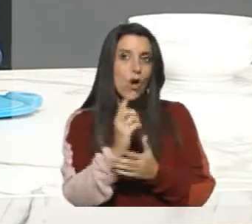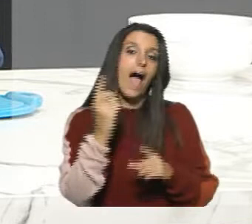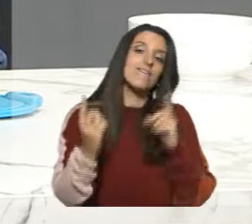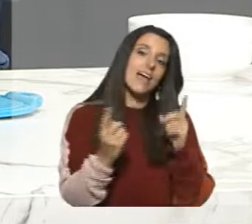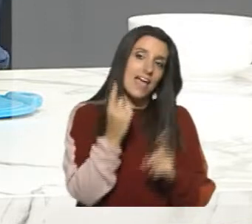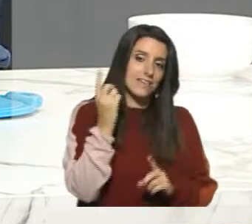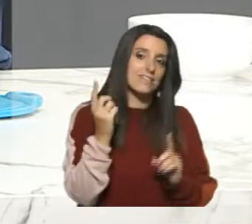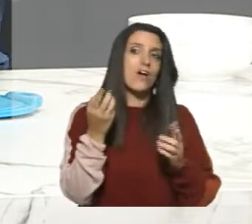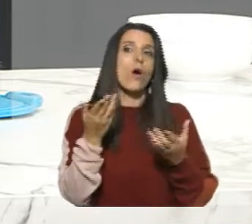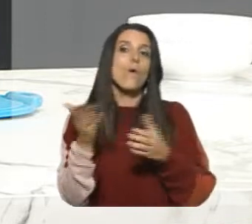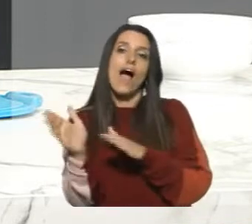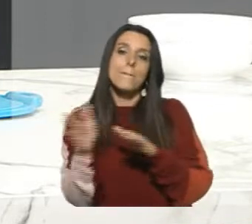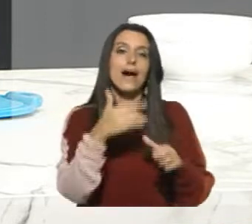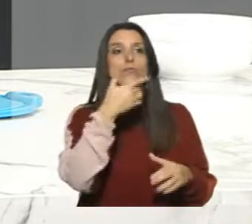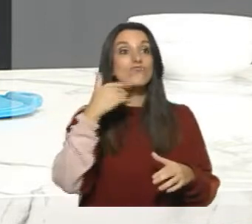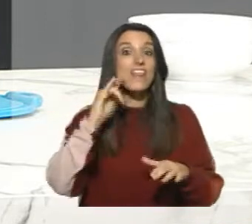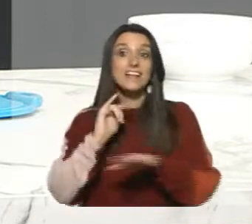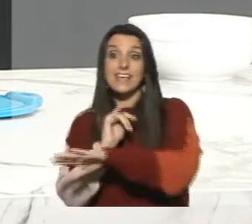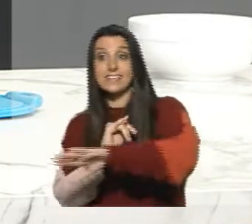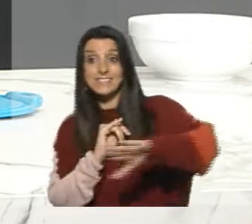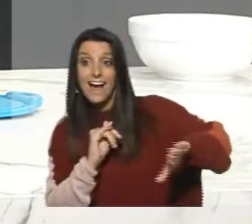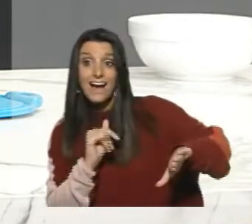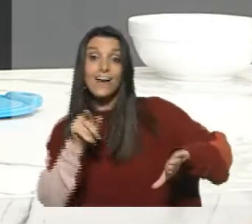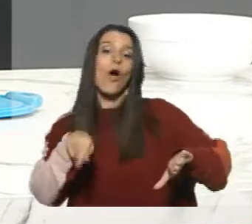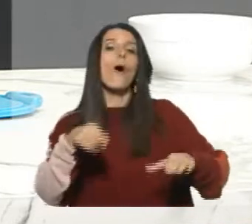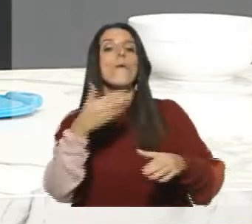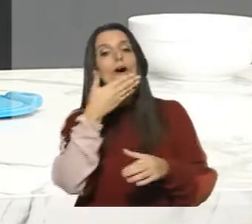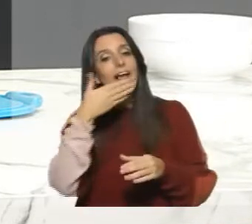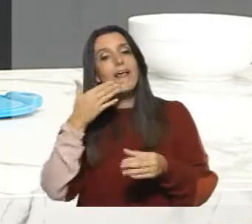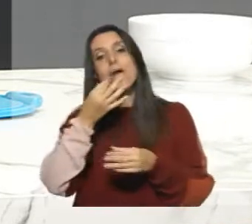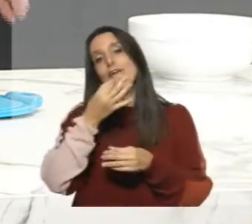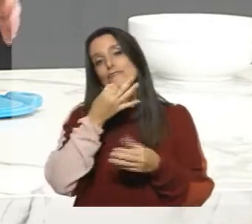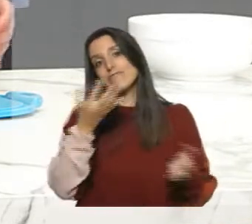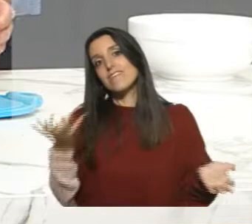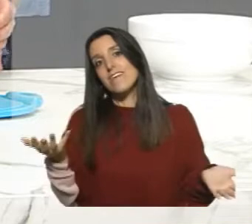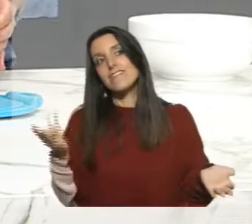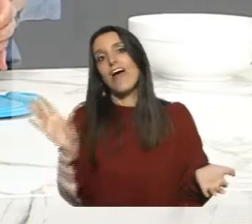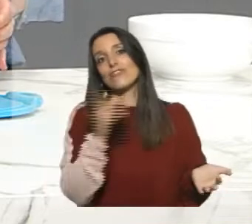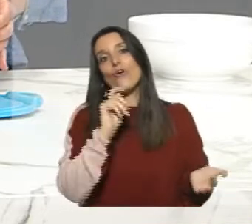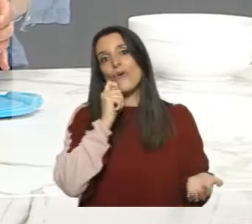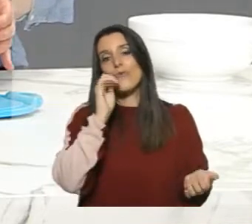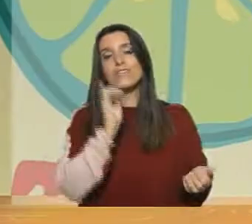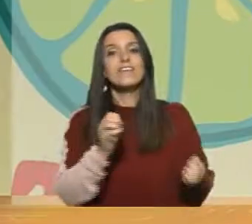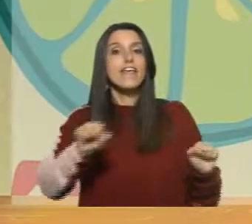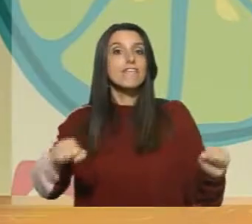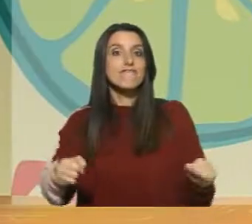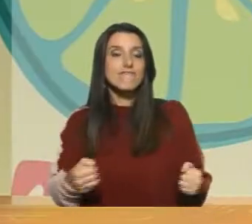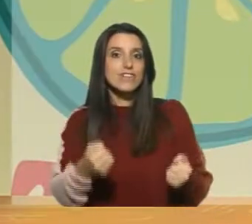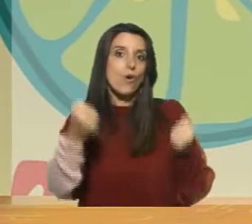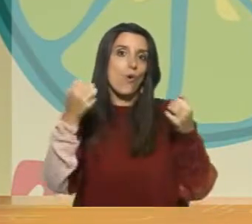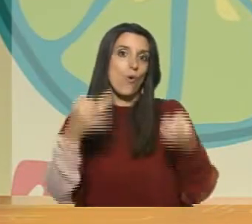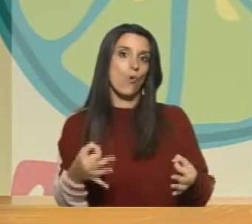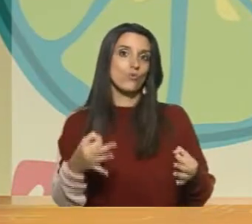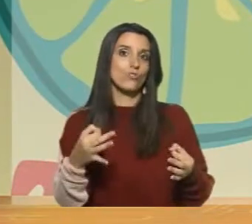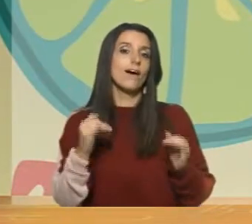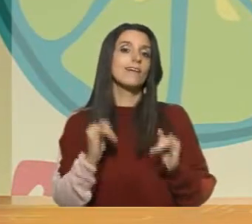vez. Dejamos un poquito de lado el dulce de leche y ponemos crema y frutilla. Eso, ¿a quién no le gusta la crema con la frutilla? Que la llevamos al frío para que justamente...